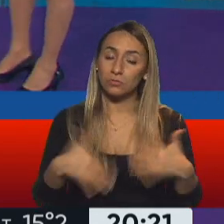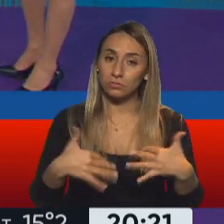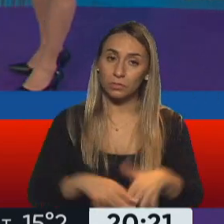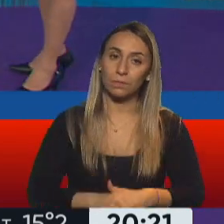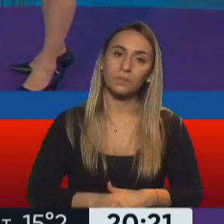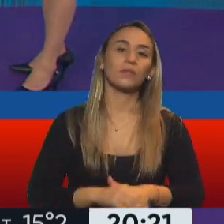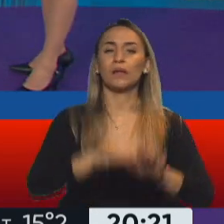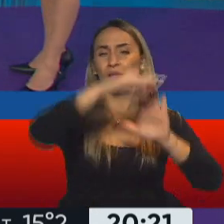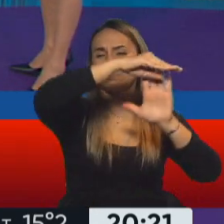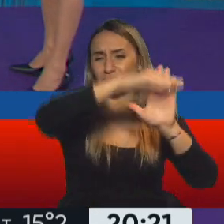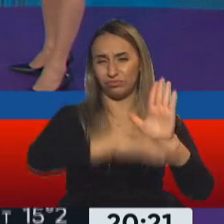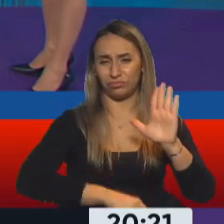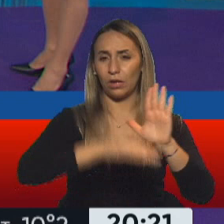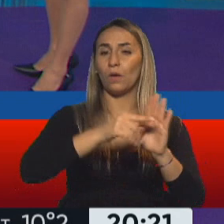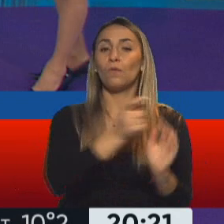distintos tipos de vacunas. Fíjese,